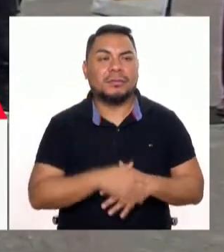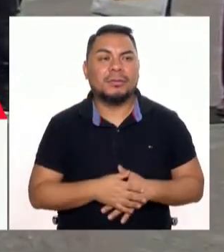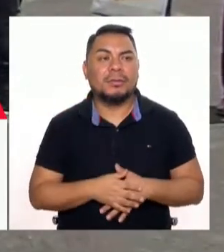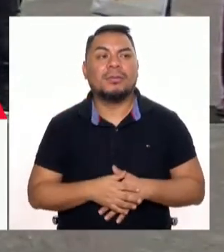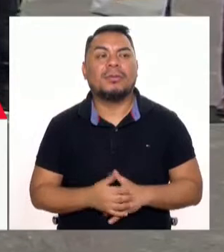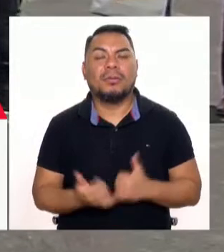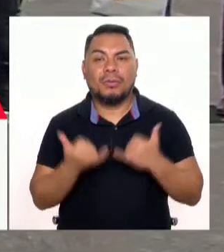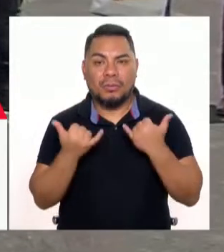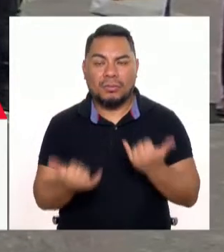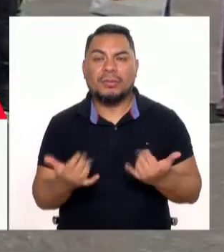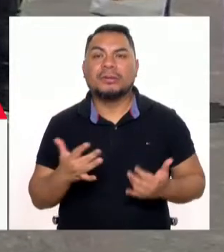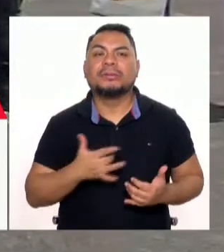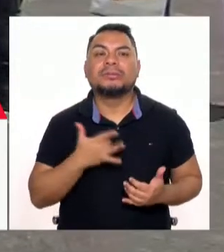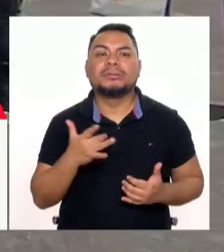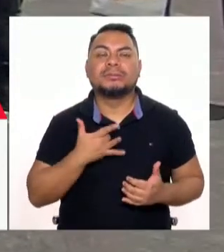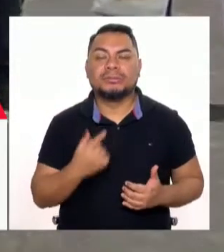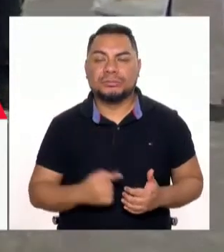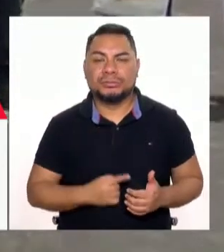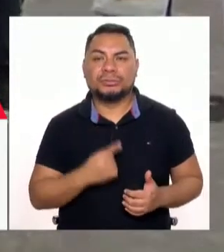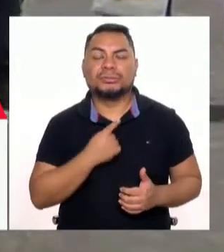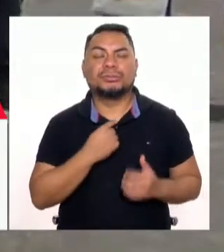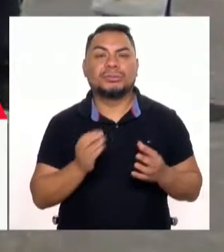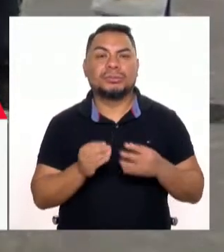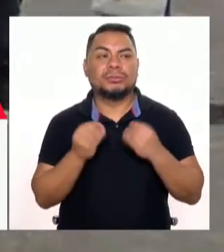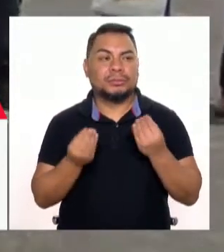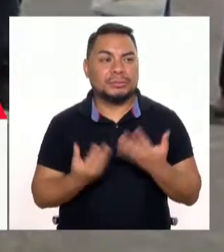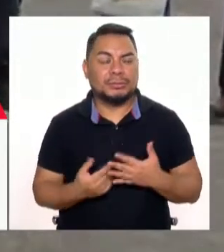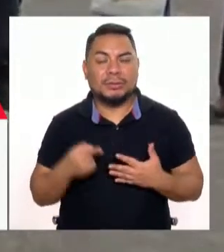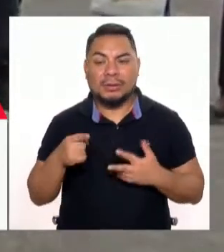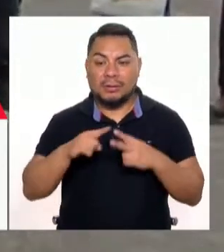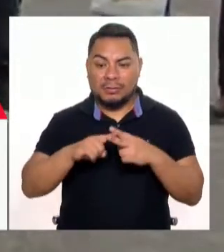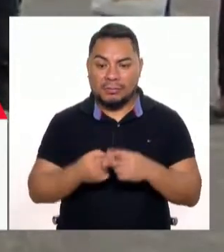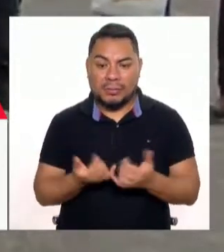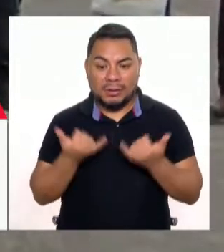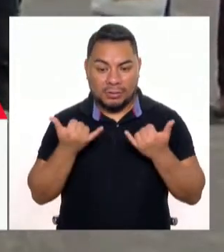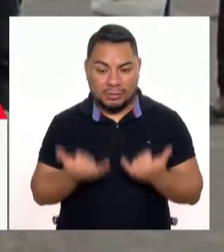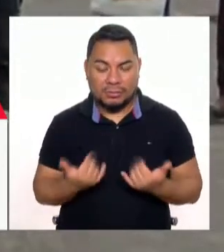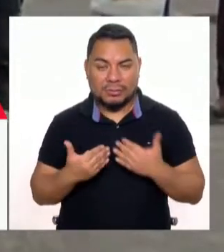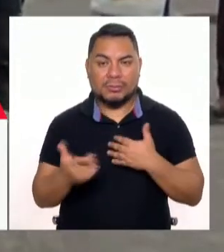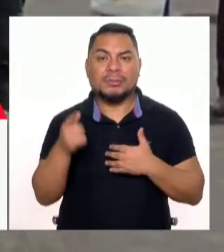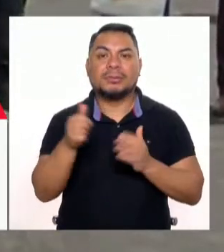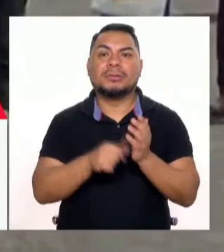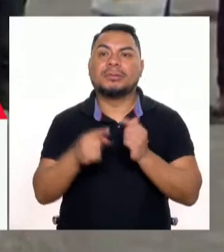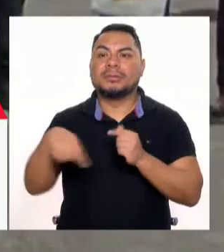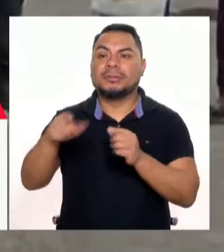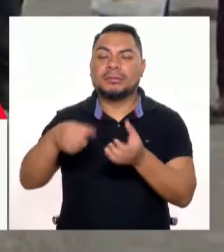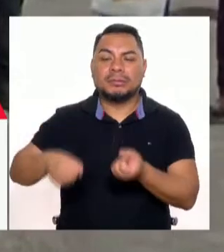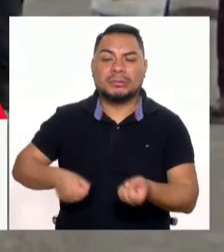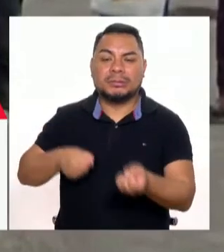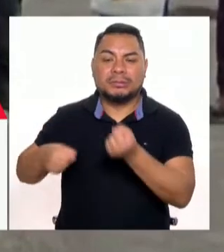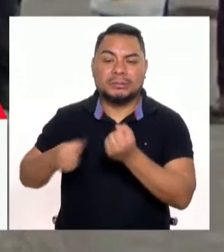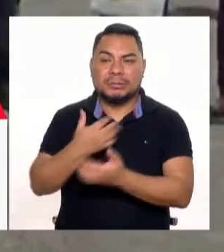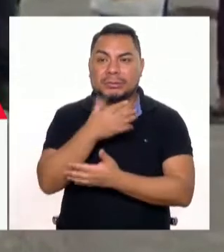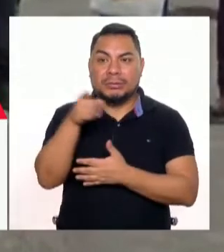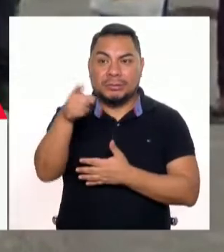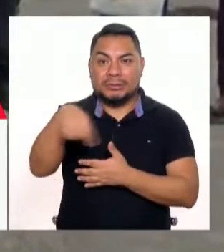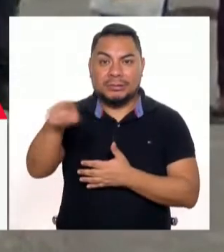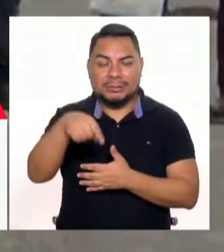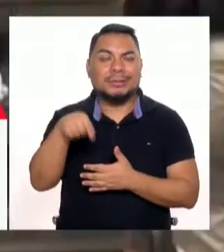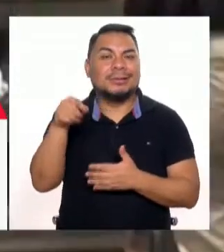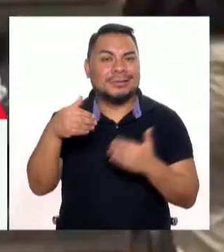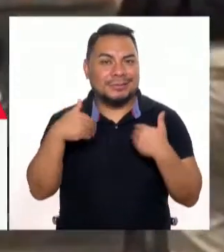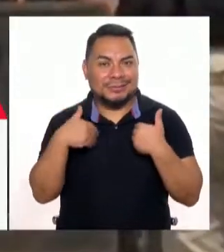nos sentimos orgullosos porque a partir de ahora nuestros hermanos agricultores van a